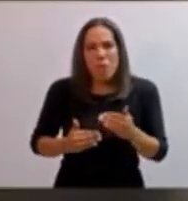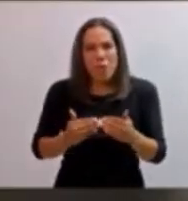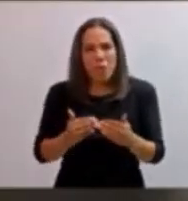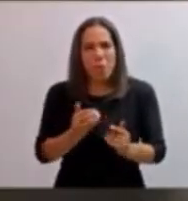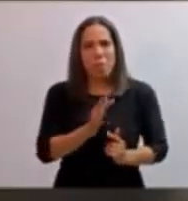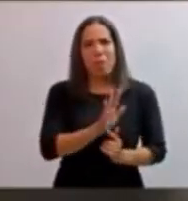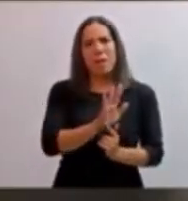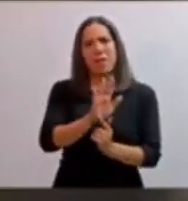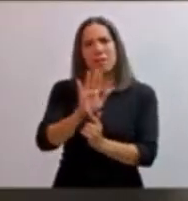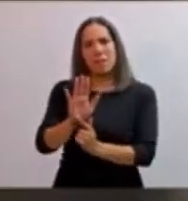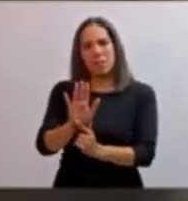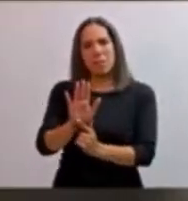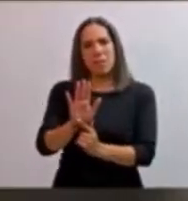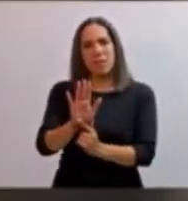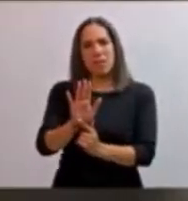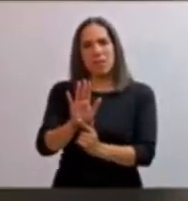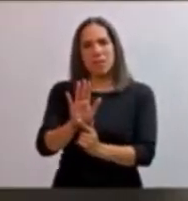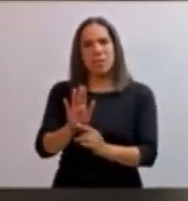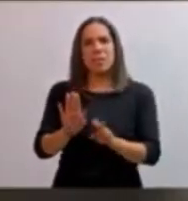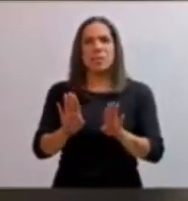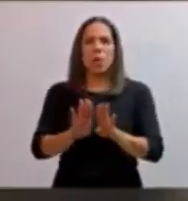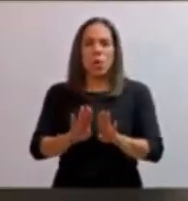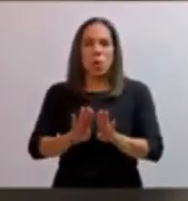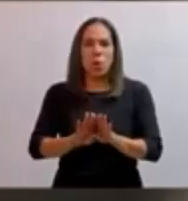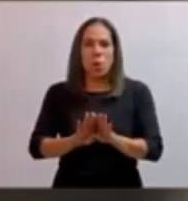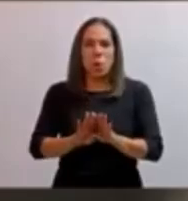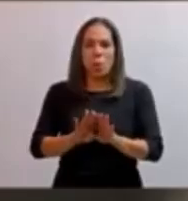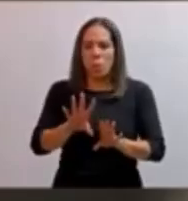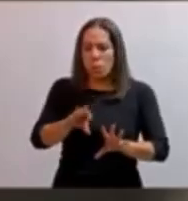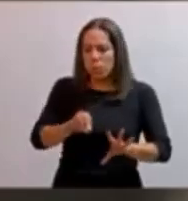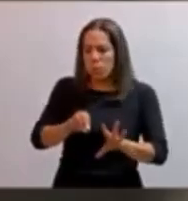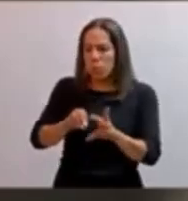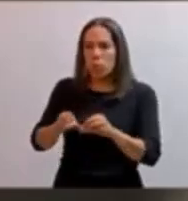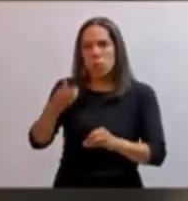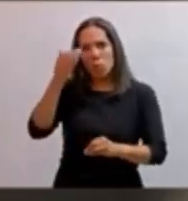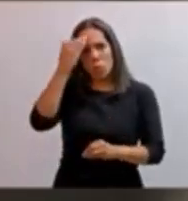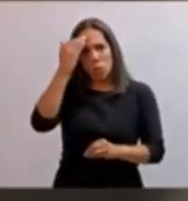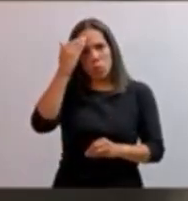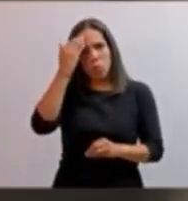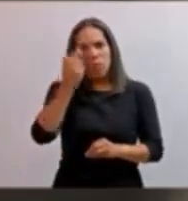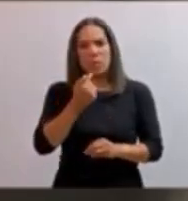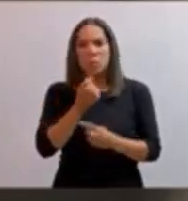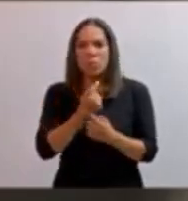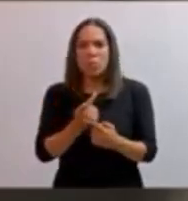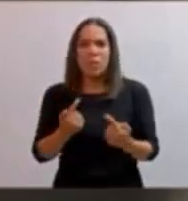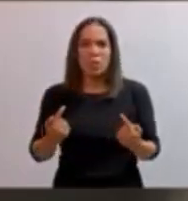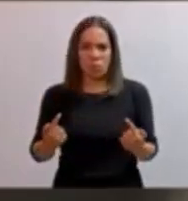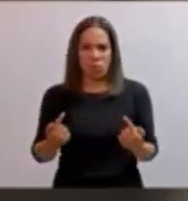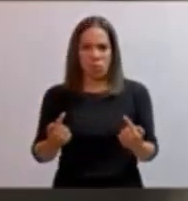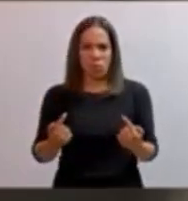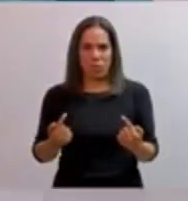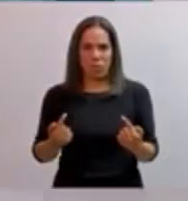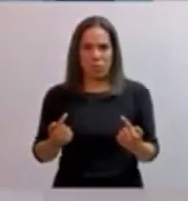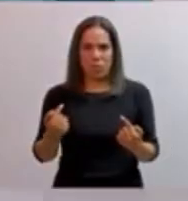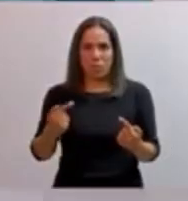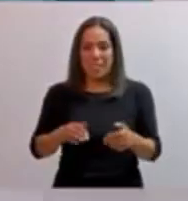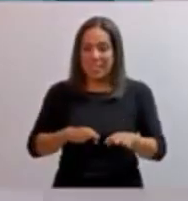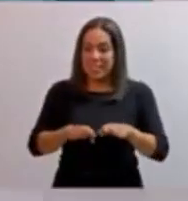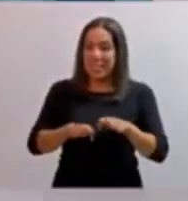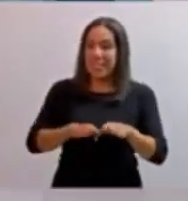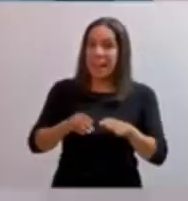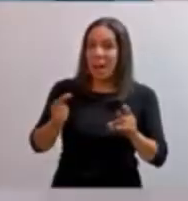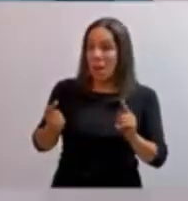muestran esa construcción activa del saber que requiere el trabajo docente, lo cual nos ha llevado a